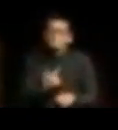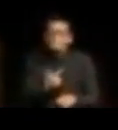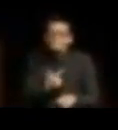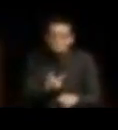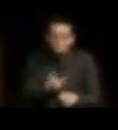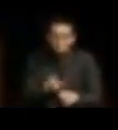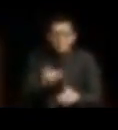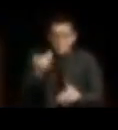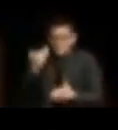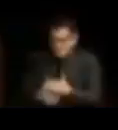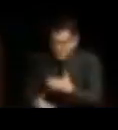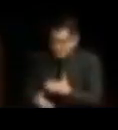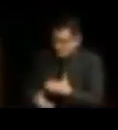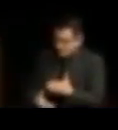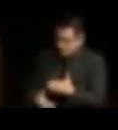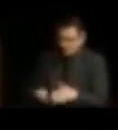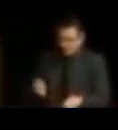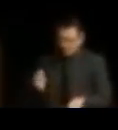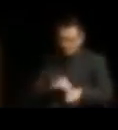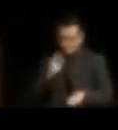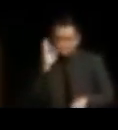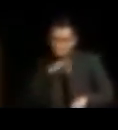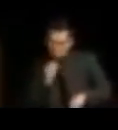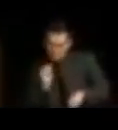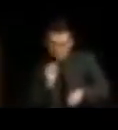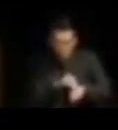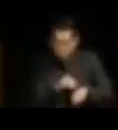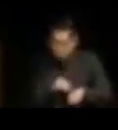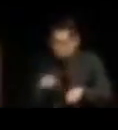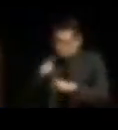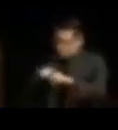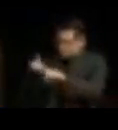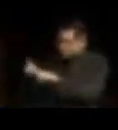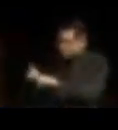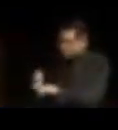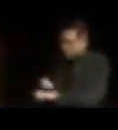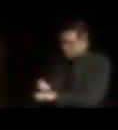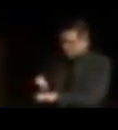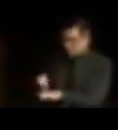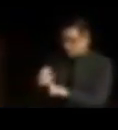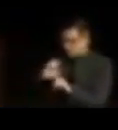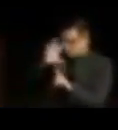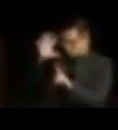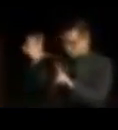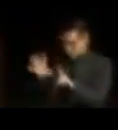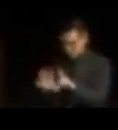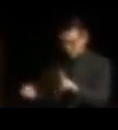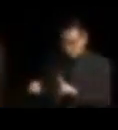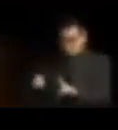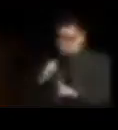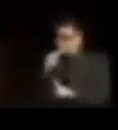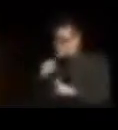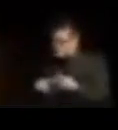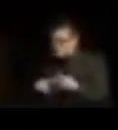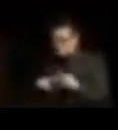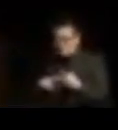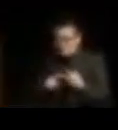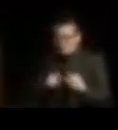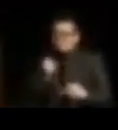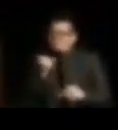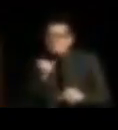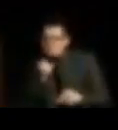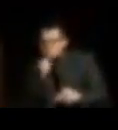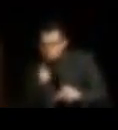de las falsas imputaciones por diversas autoridades del Estado mexicano y por la